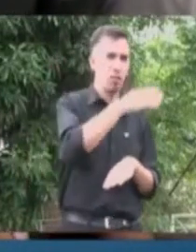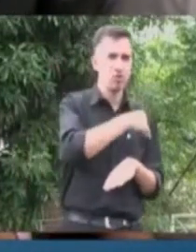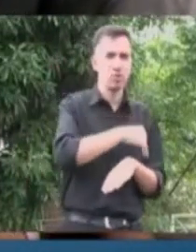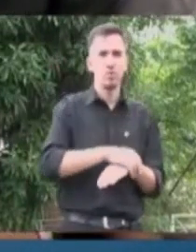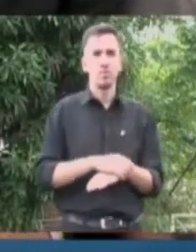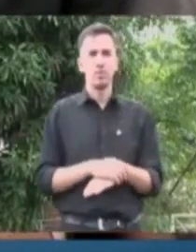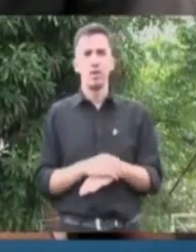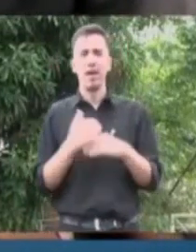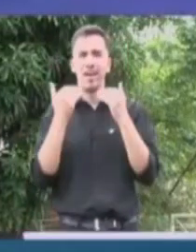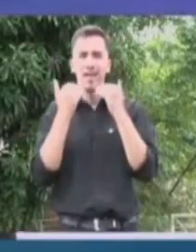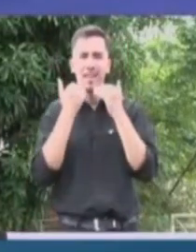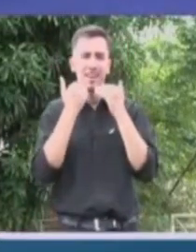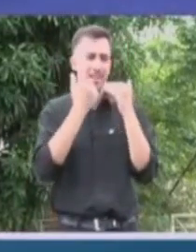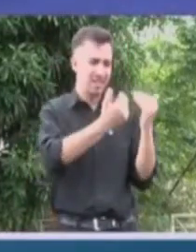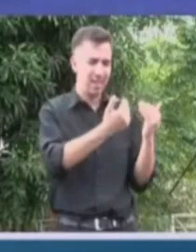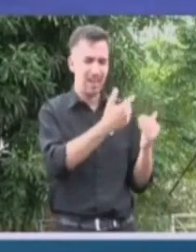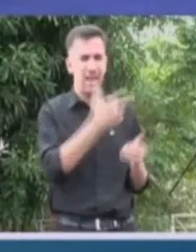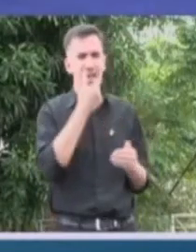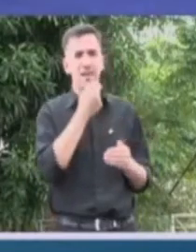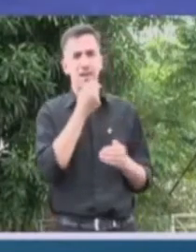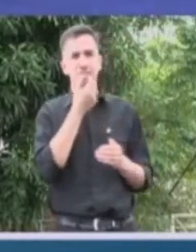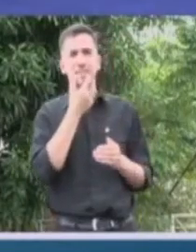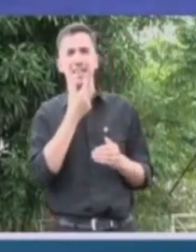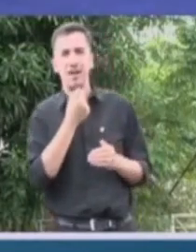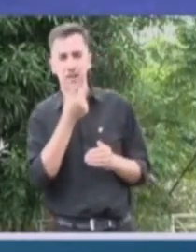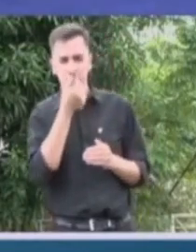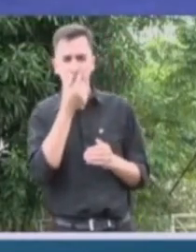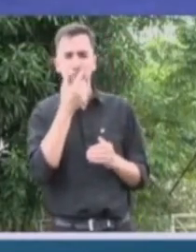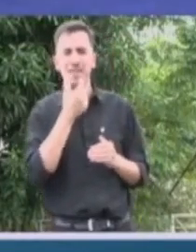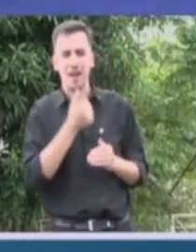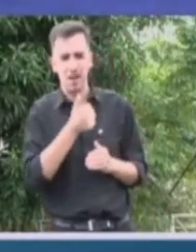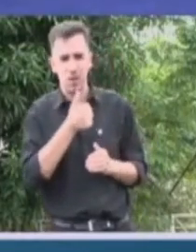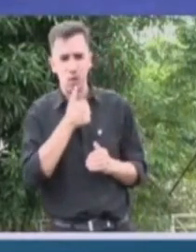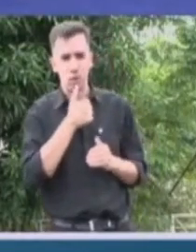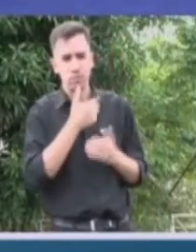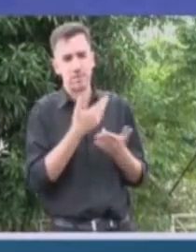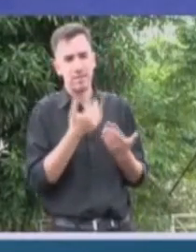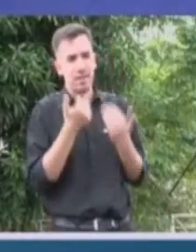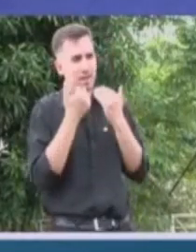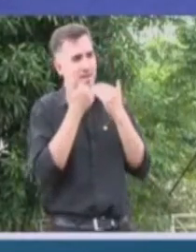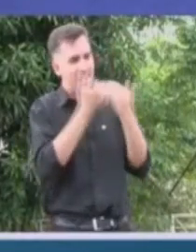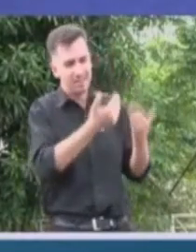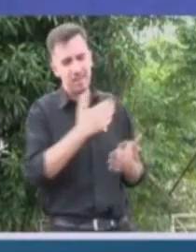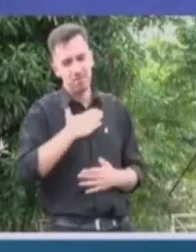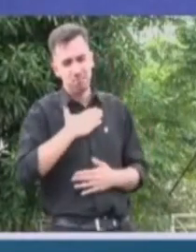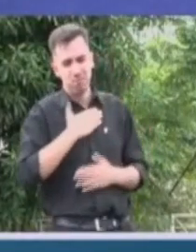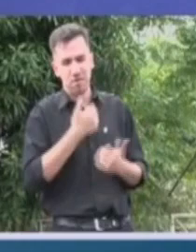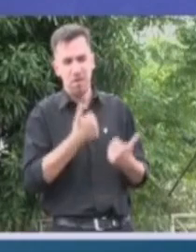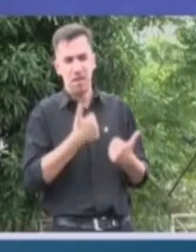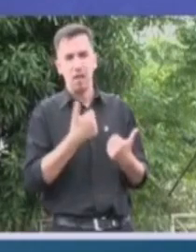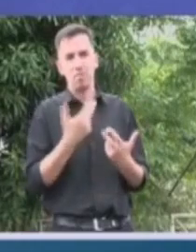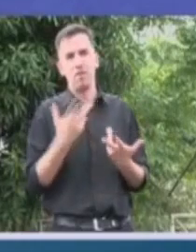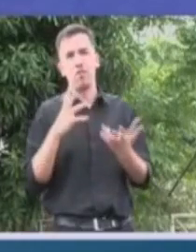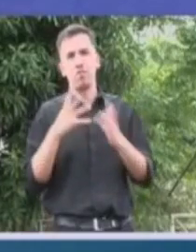agradecer a Hugo por su generosidad en concederme la oportunidad